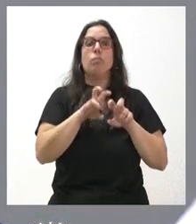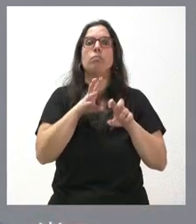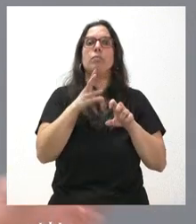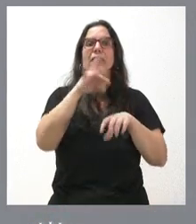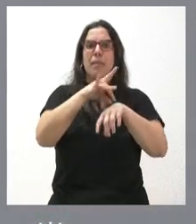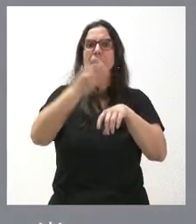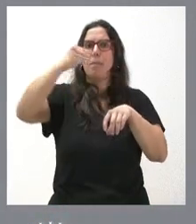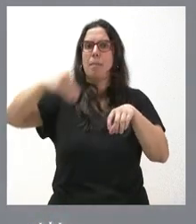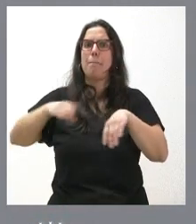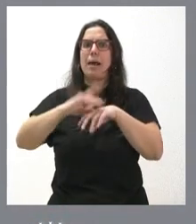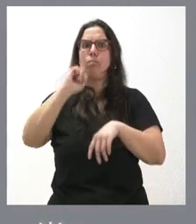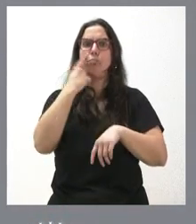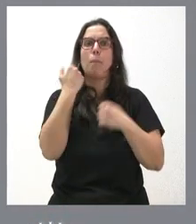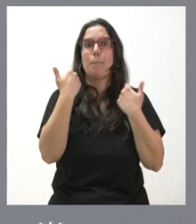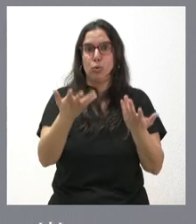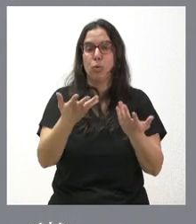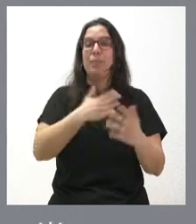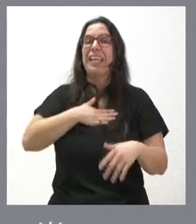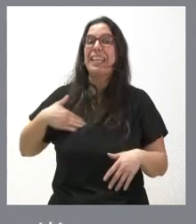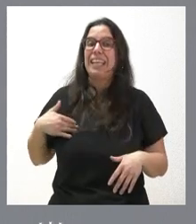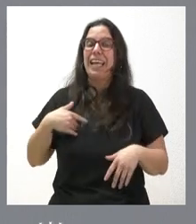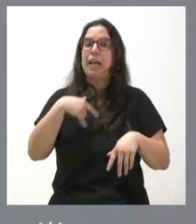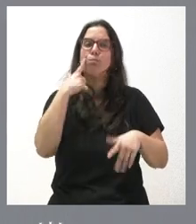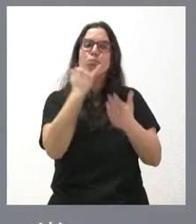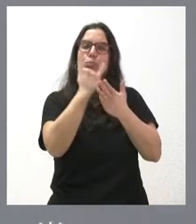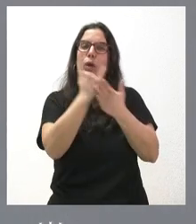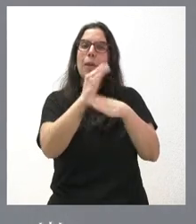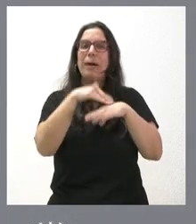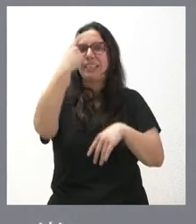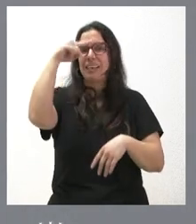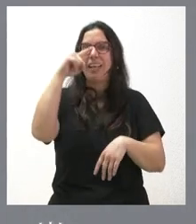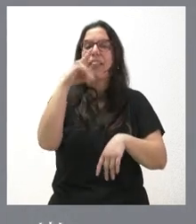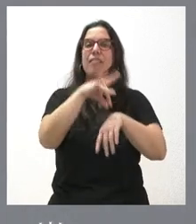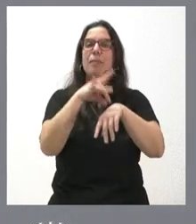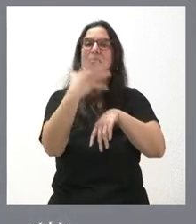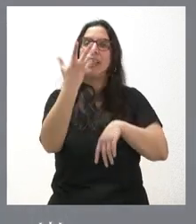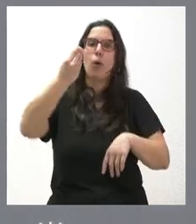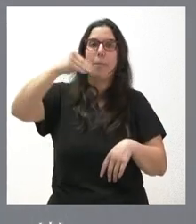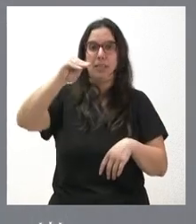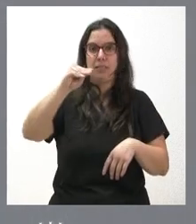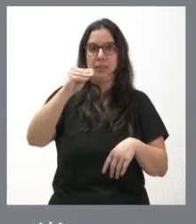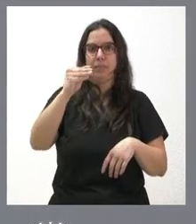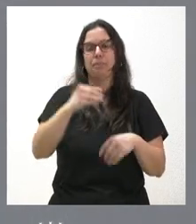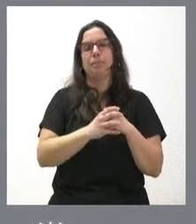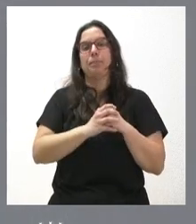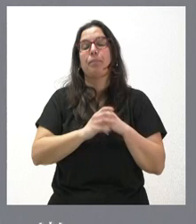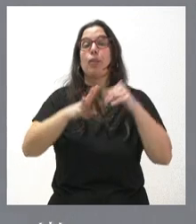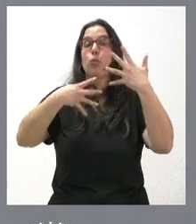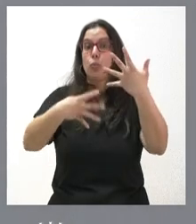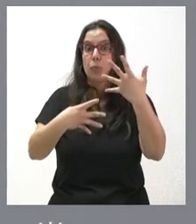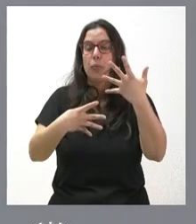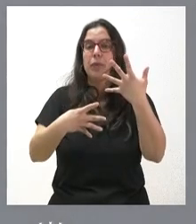caso se pretende detectar cinco nuevas enfermedades a las ya incluidas en el sistema en noveno